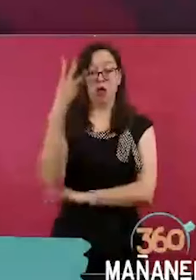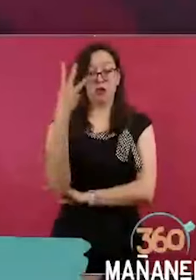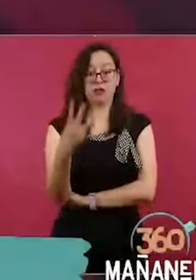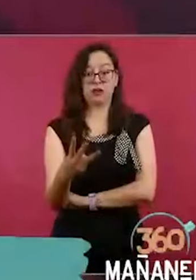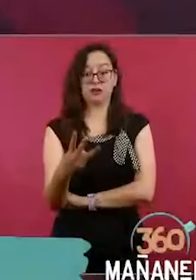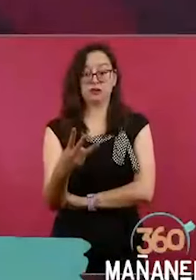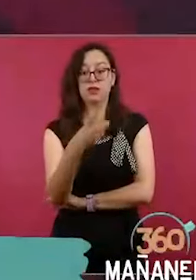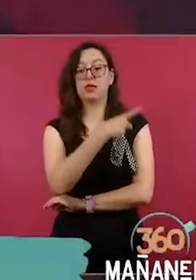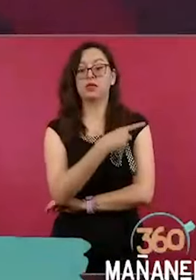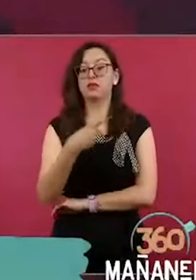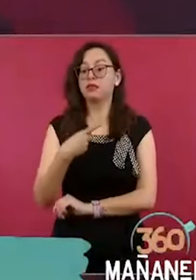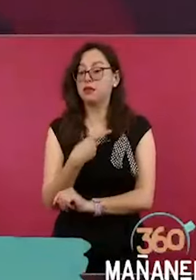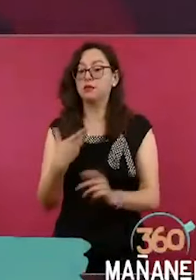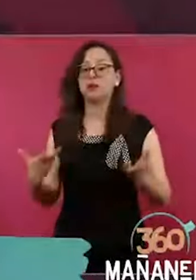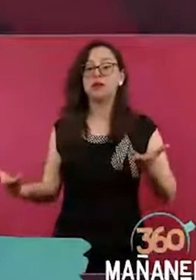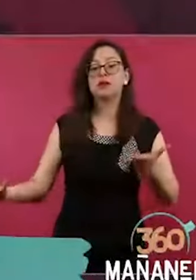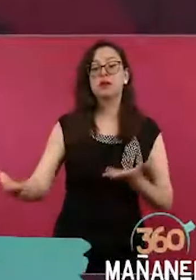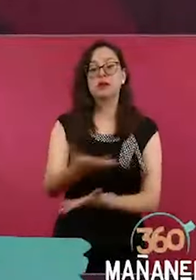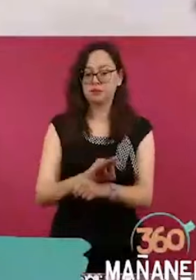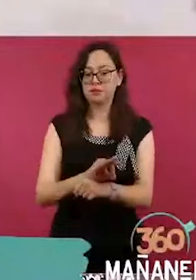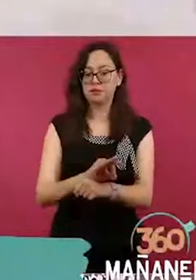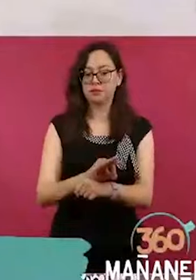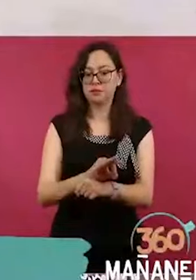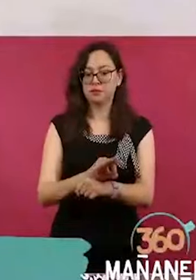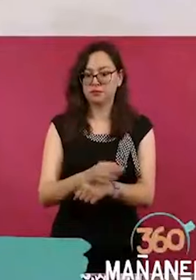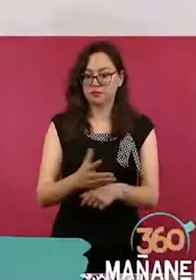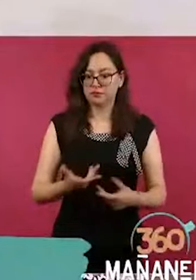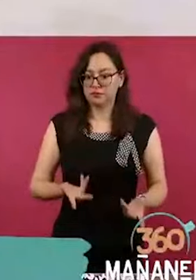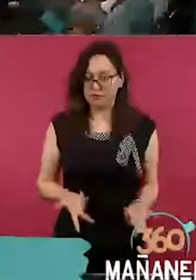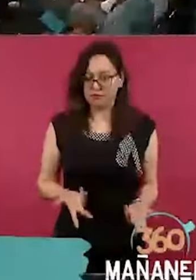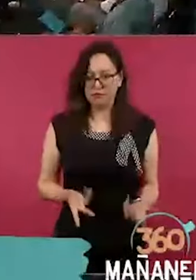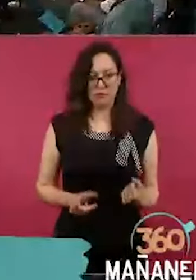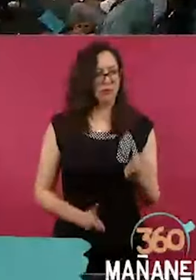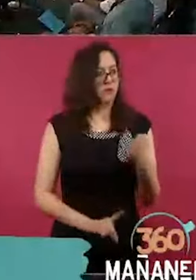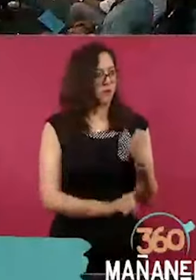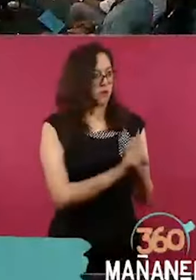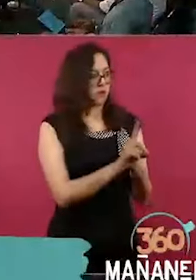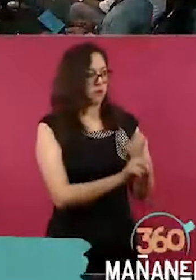de acuerdo para resolver